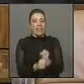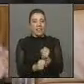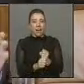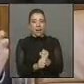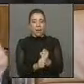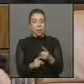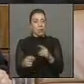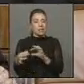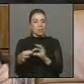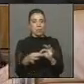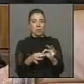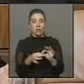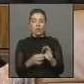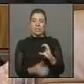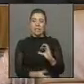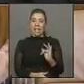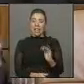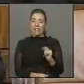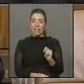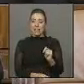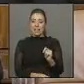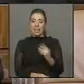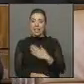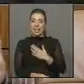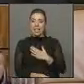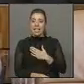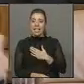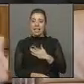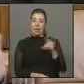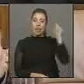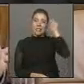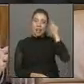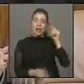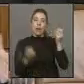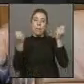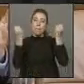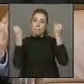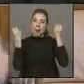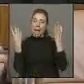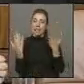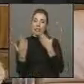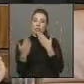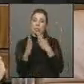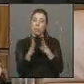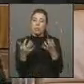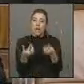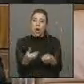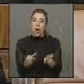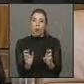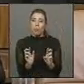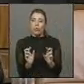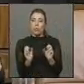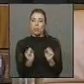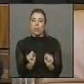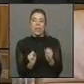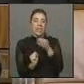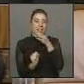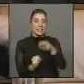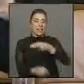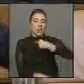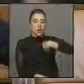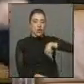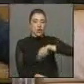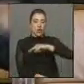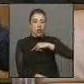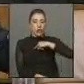Por tanto los centros de formación técnica queremos que sean teóricos y prácticos. Tenemos grandes oportunidades para poder decir que nosotros